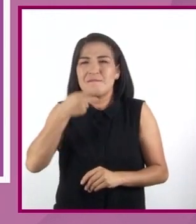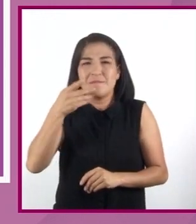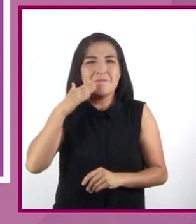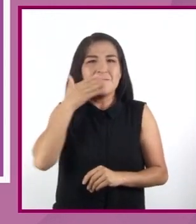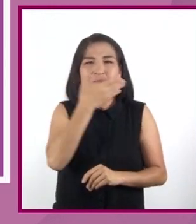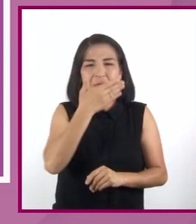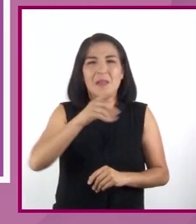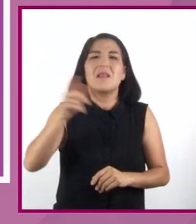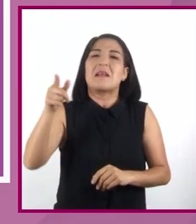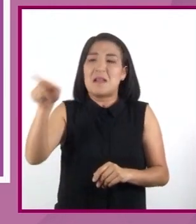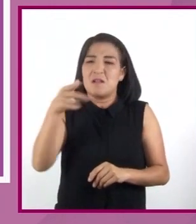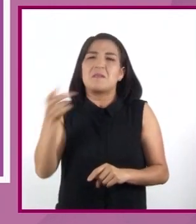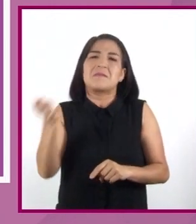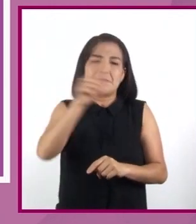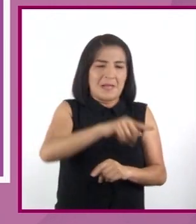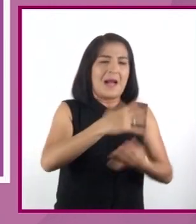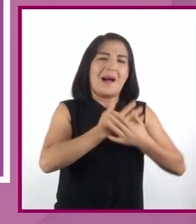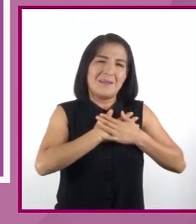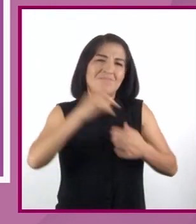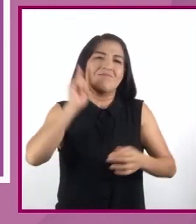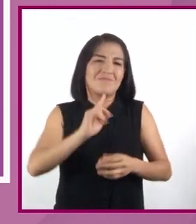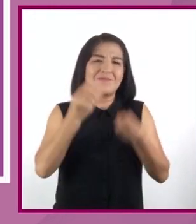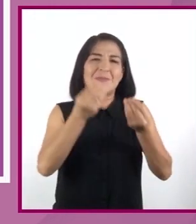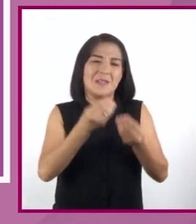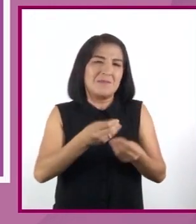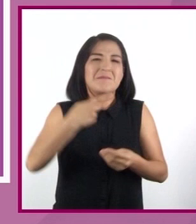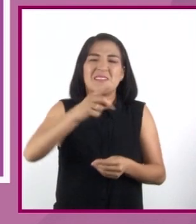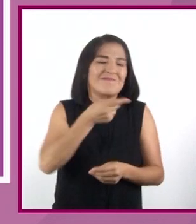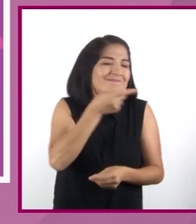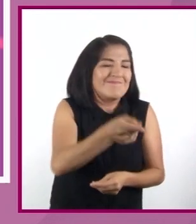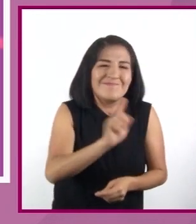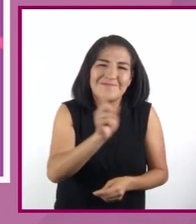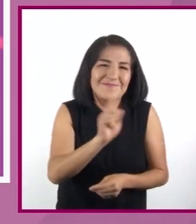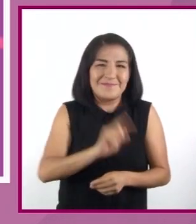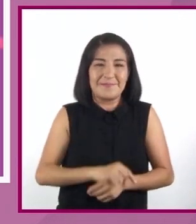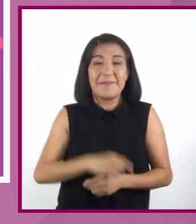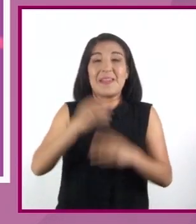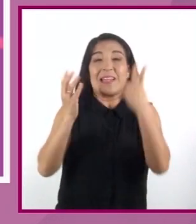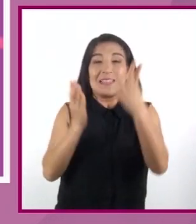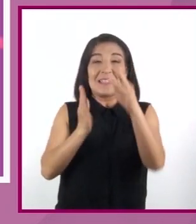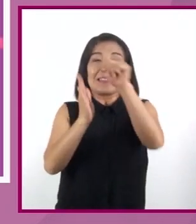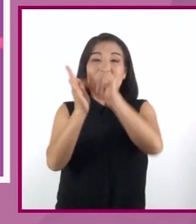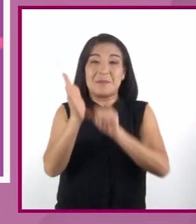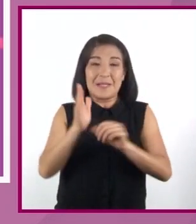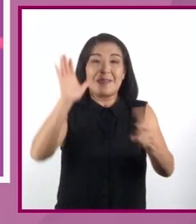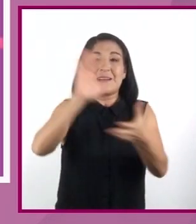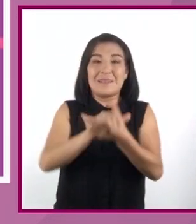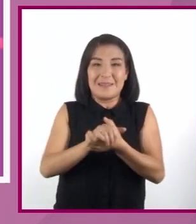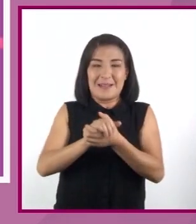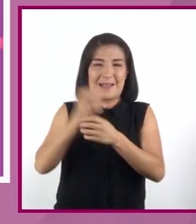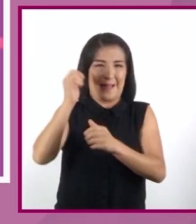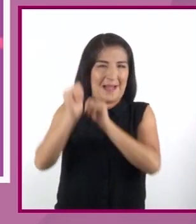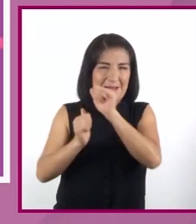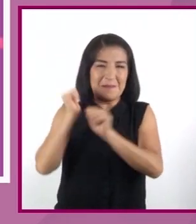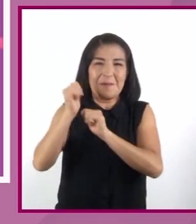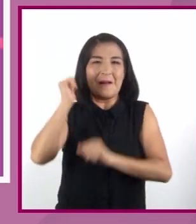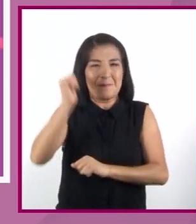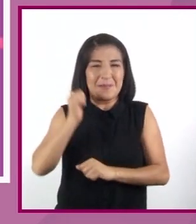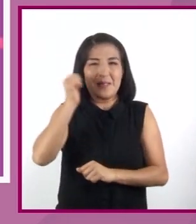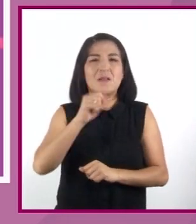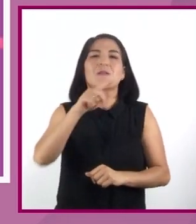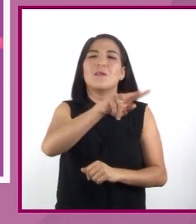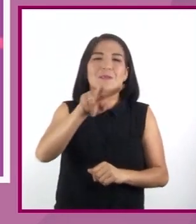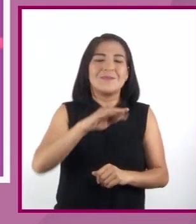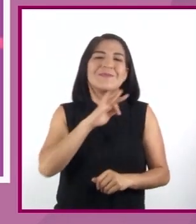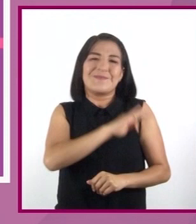la amaba profundamente, sin darlo a conocer. Durante 3 meses, se habían casado en abril, vivieron una dicha